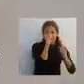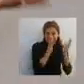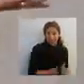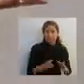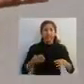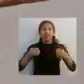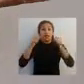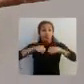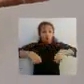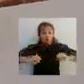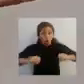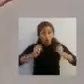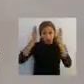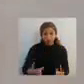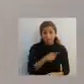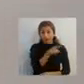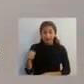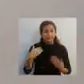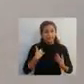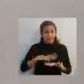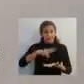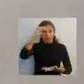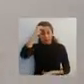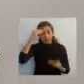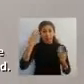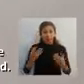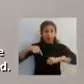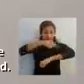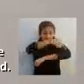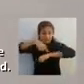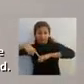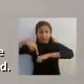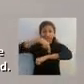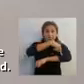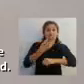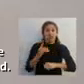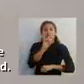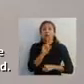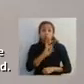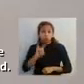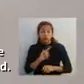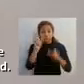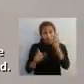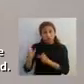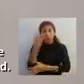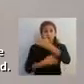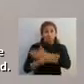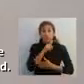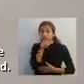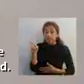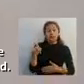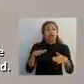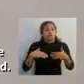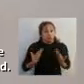y conductores de vehículos motorizados deben tener en cuenta que en la vía también circulan personas con discapacidad que se encuentran